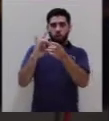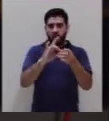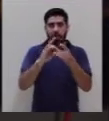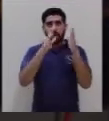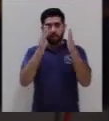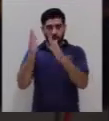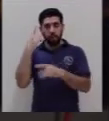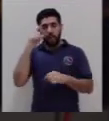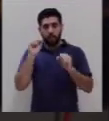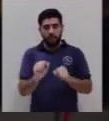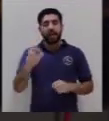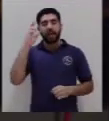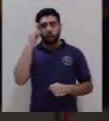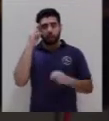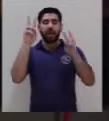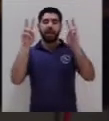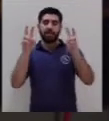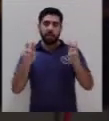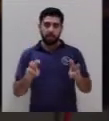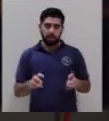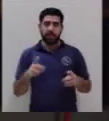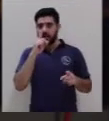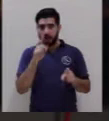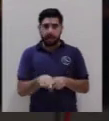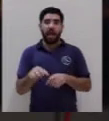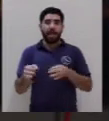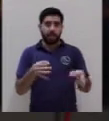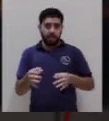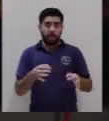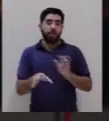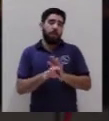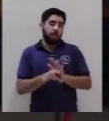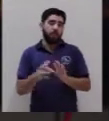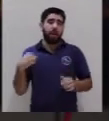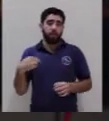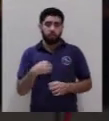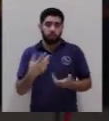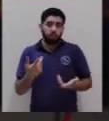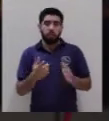que nos puedan ayudar a recordar los temas y explicarlos. Si nos toca dar